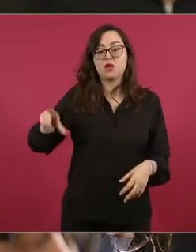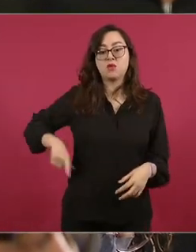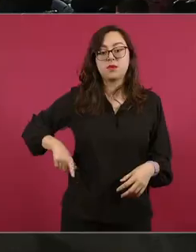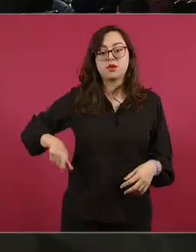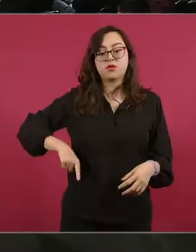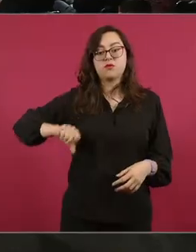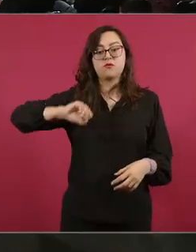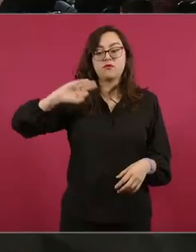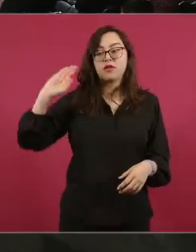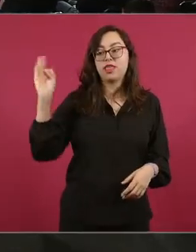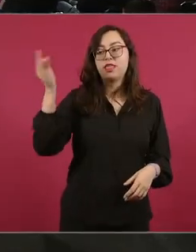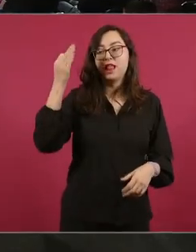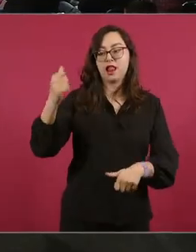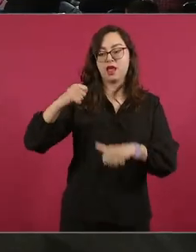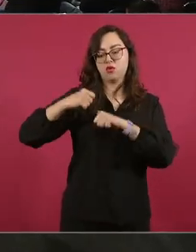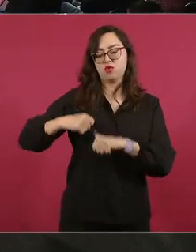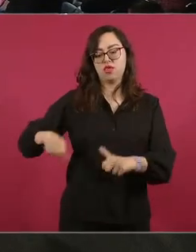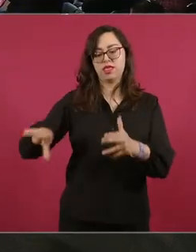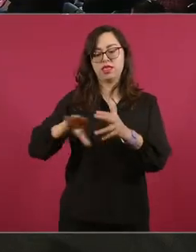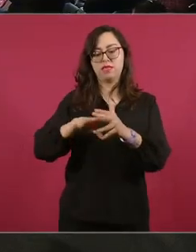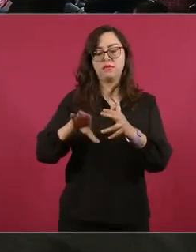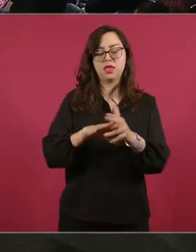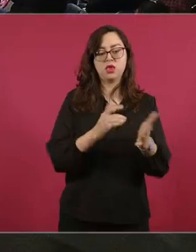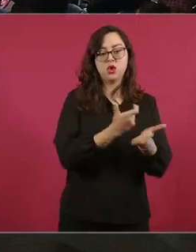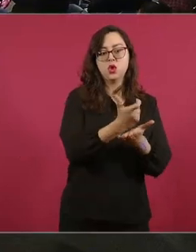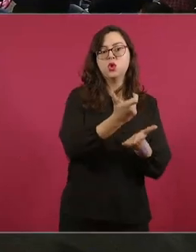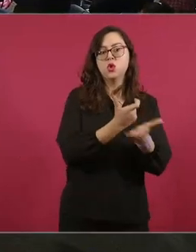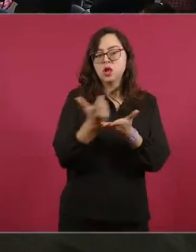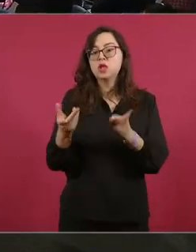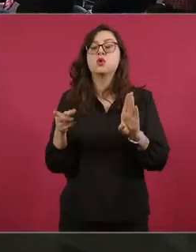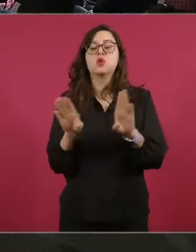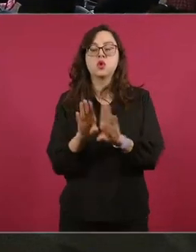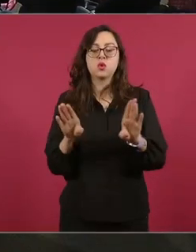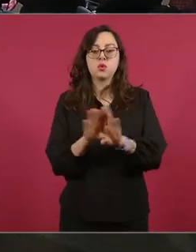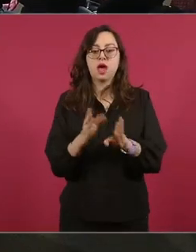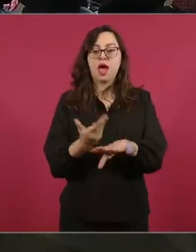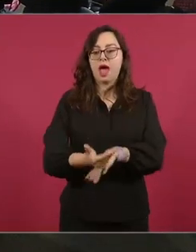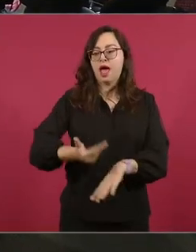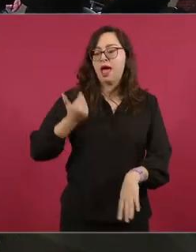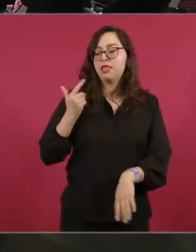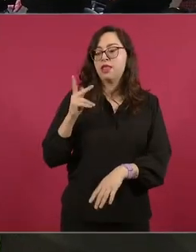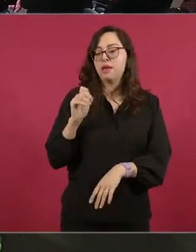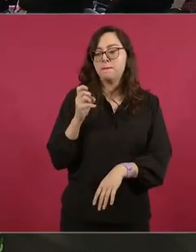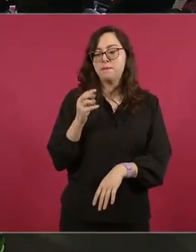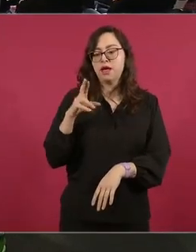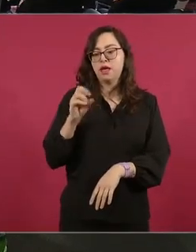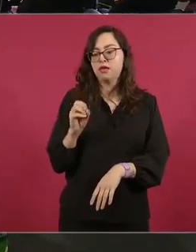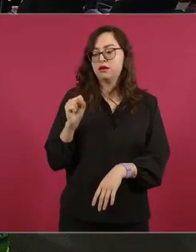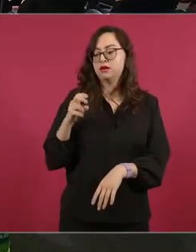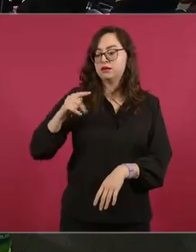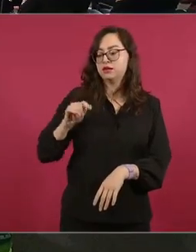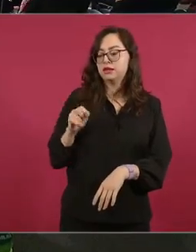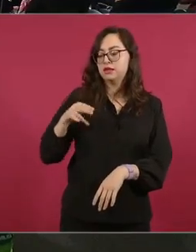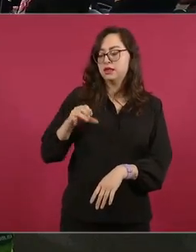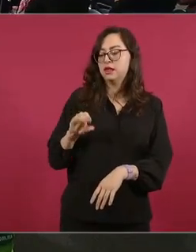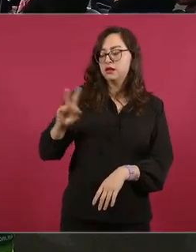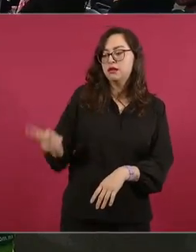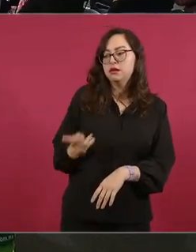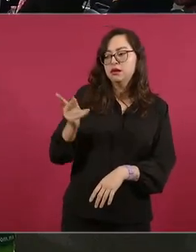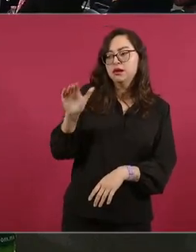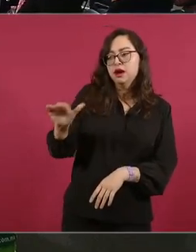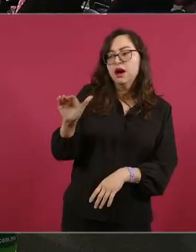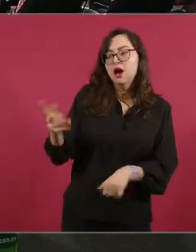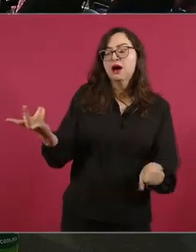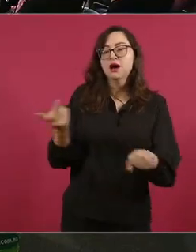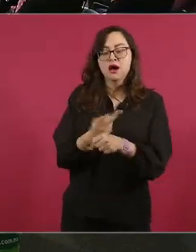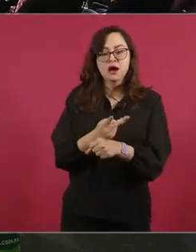federal, que ya alguna vez le había pedido al Pedro Centeno que lo analizara, porque siempre el salario del